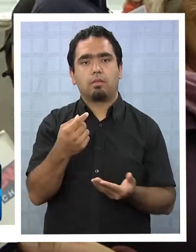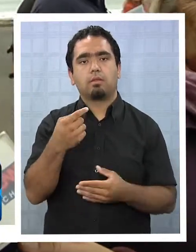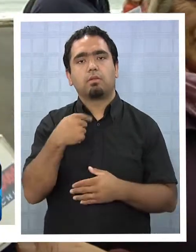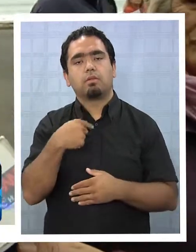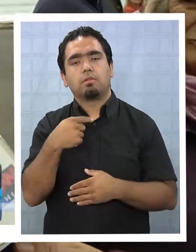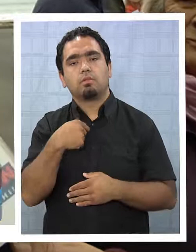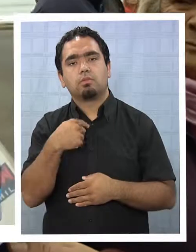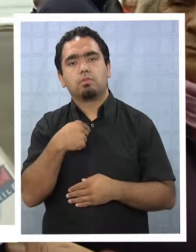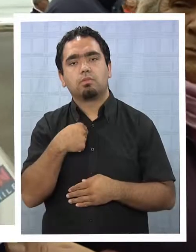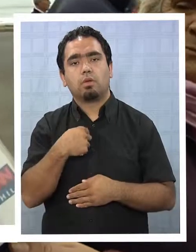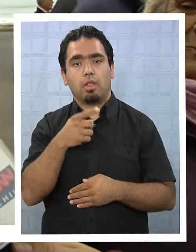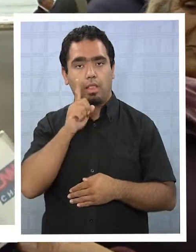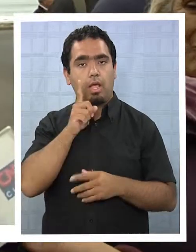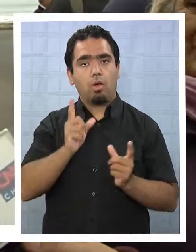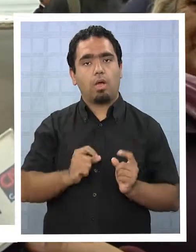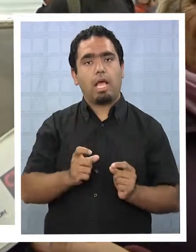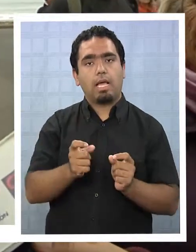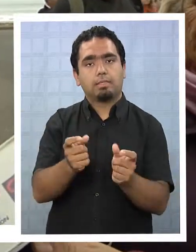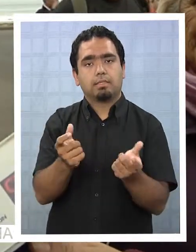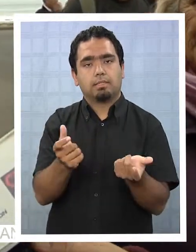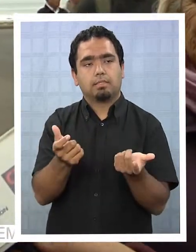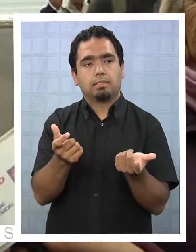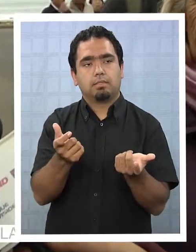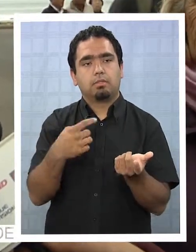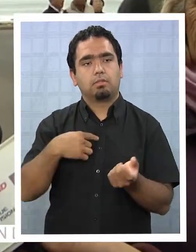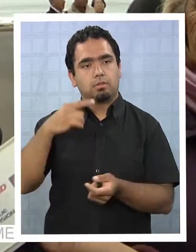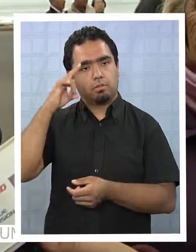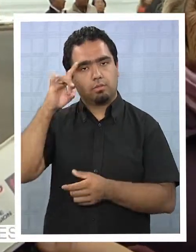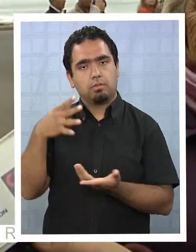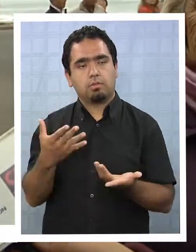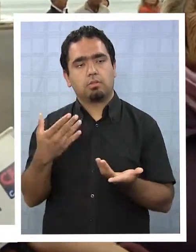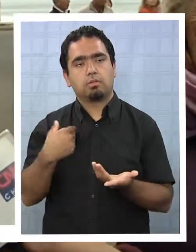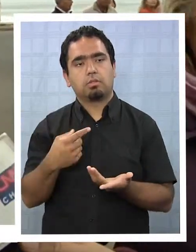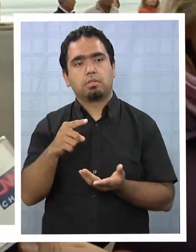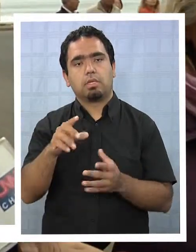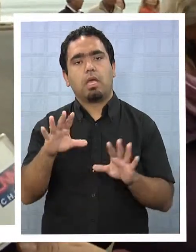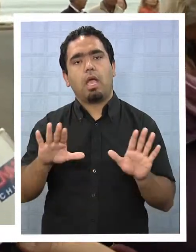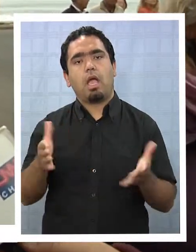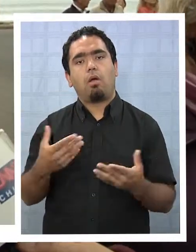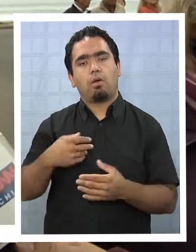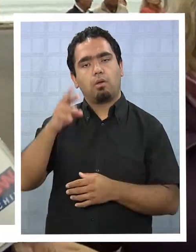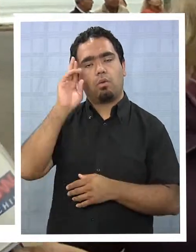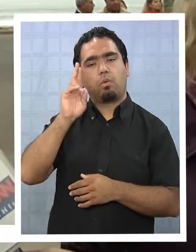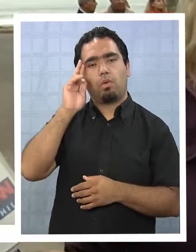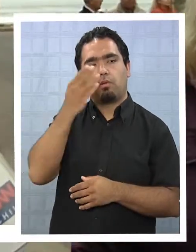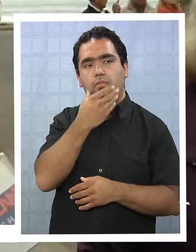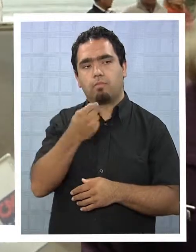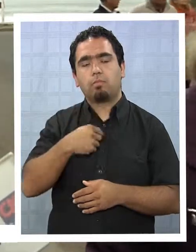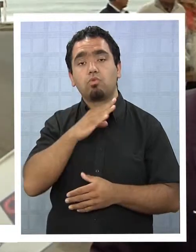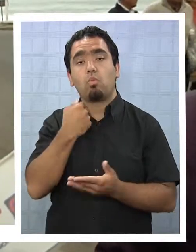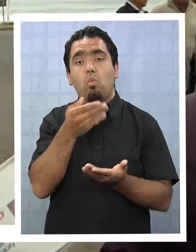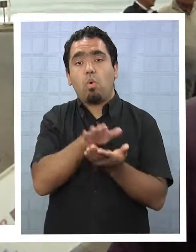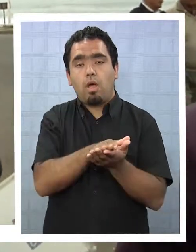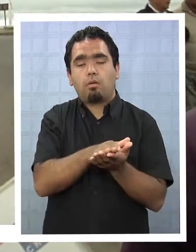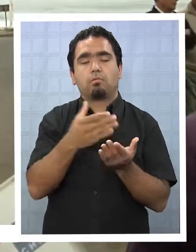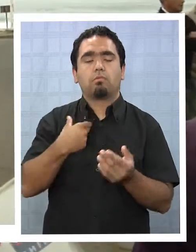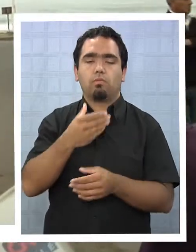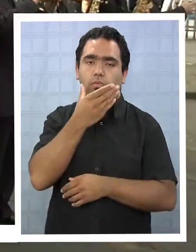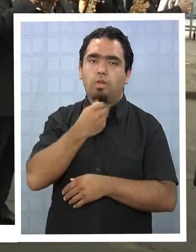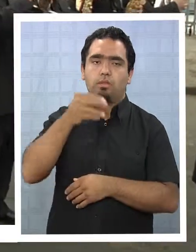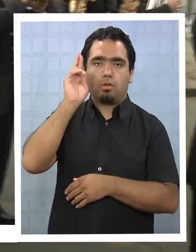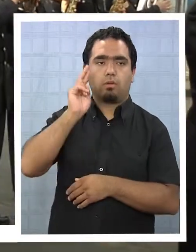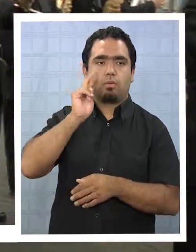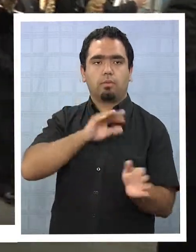Y yo tengo cáncer, sí que. Por eso me llevo un recuerdo lindo. Si es que muero, muero con un recuerdo